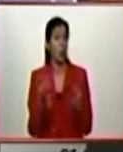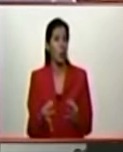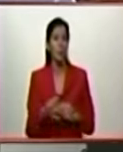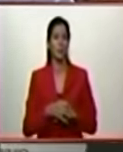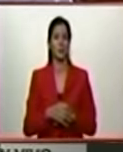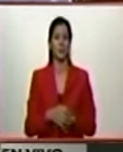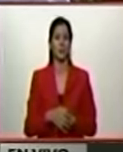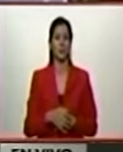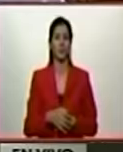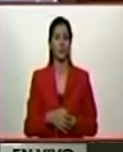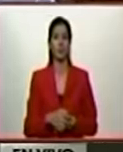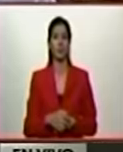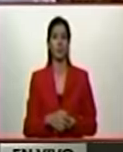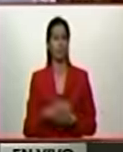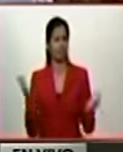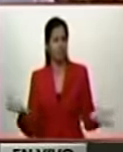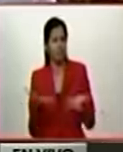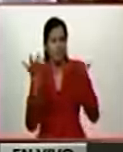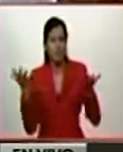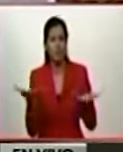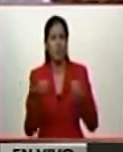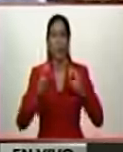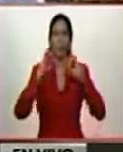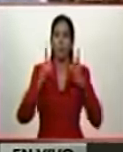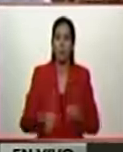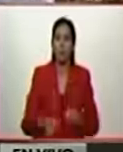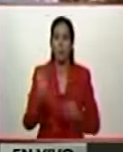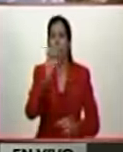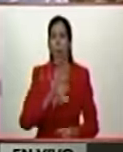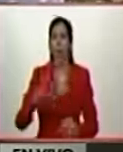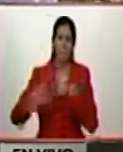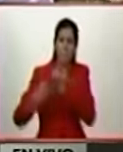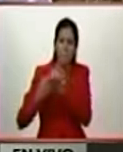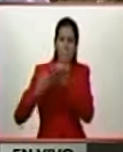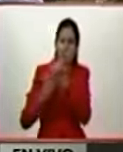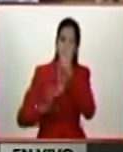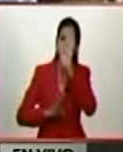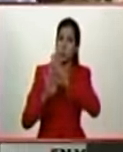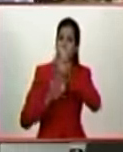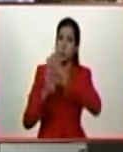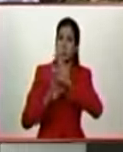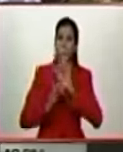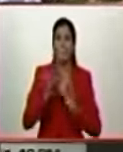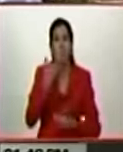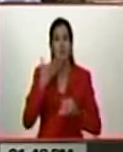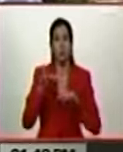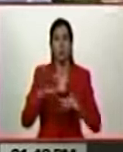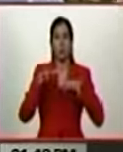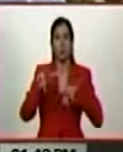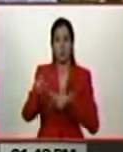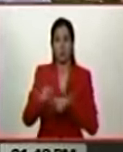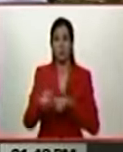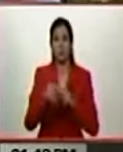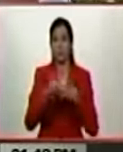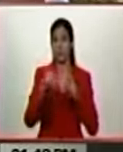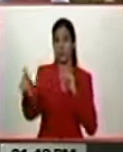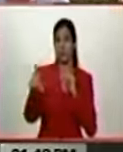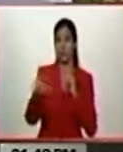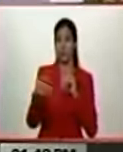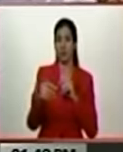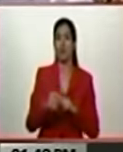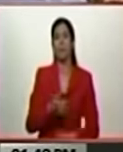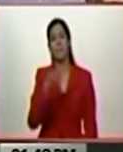dándole un vertiginoso reimpulso a la autopista de Oriente. Y gracias a este nuevo tramo, más de 50